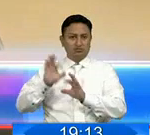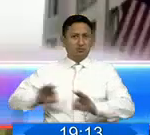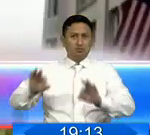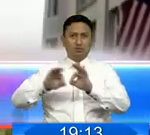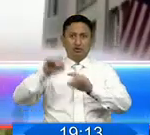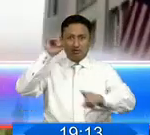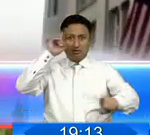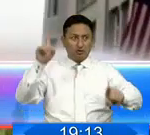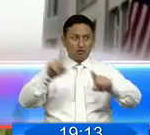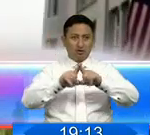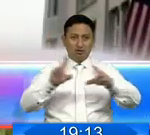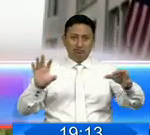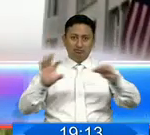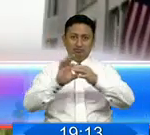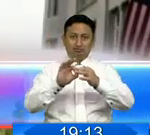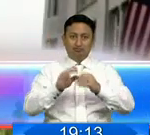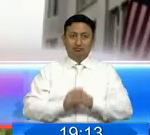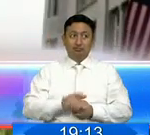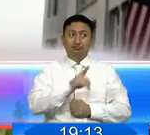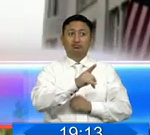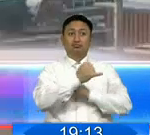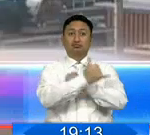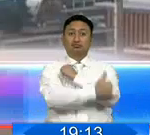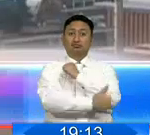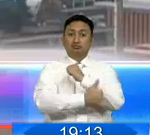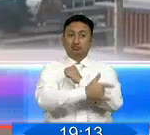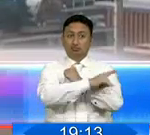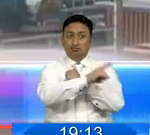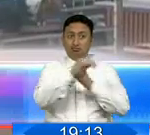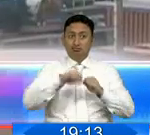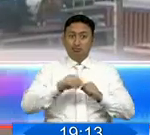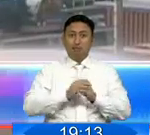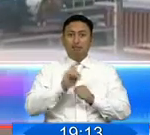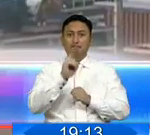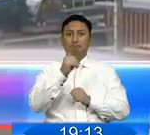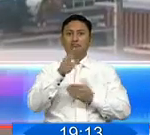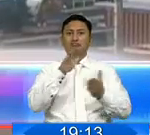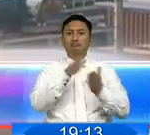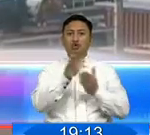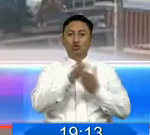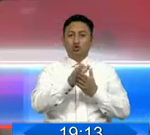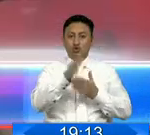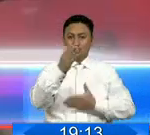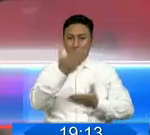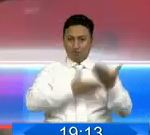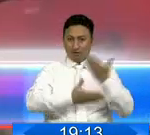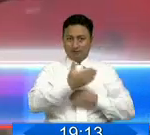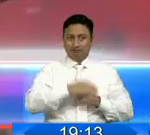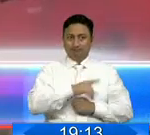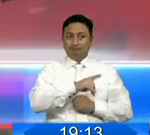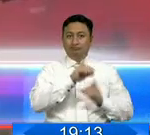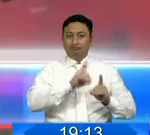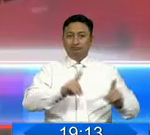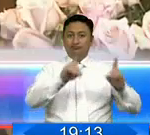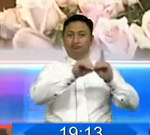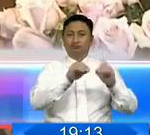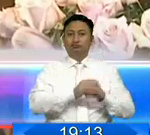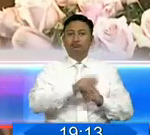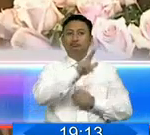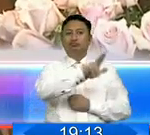Unidos, considerando que ese país es históricamente nuestro principal socio comercial. Según cifras de FedExport,